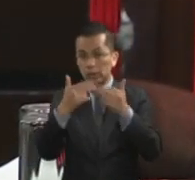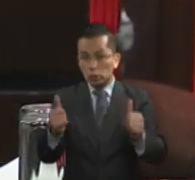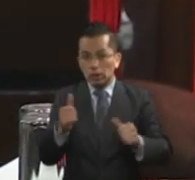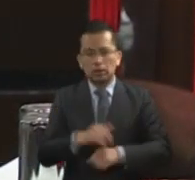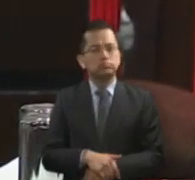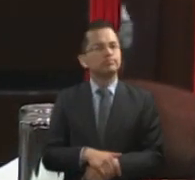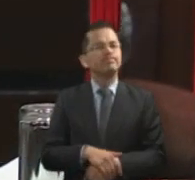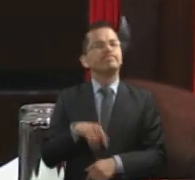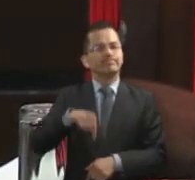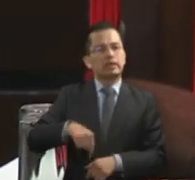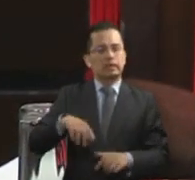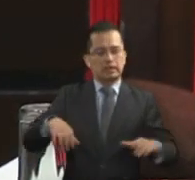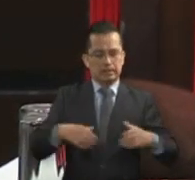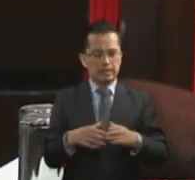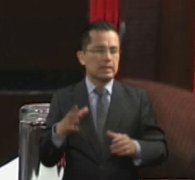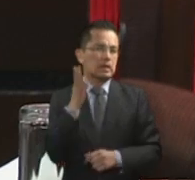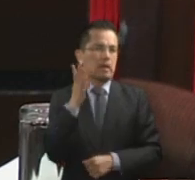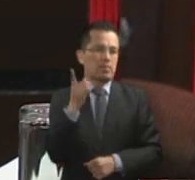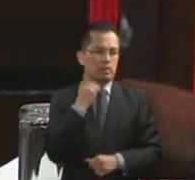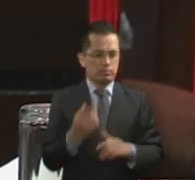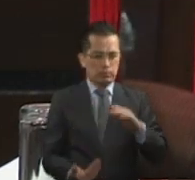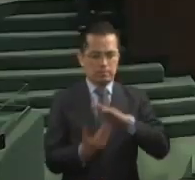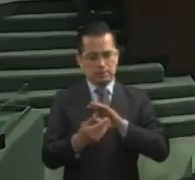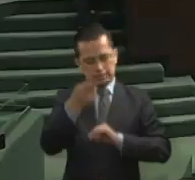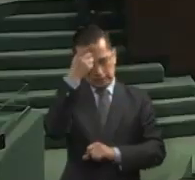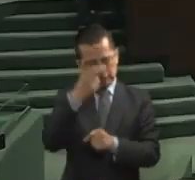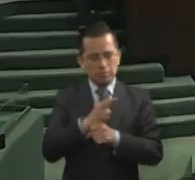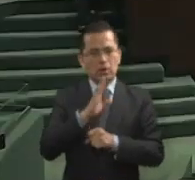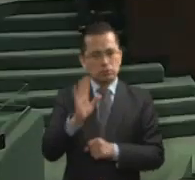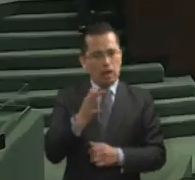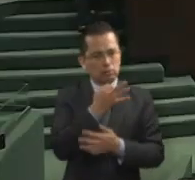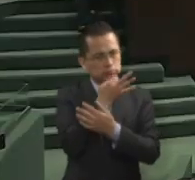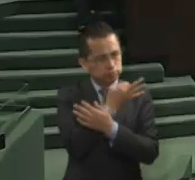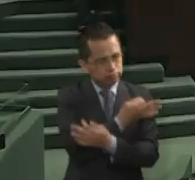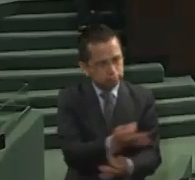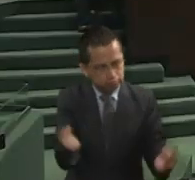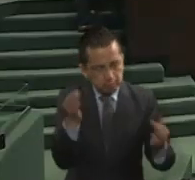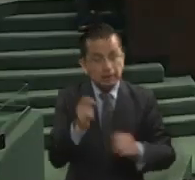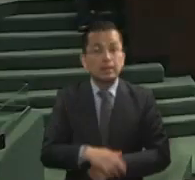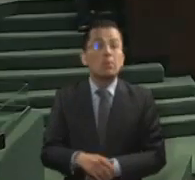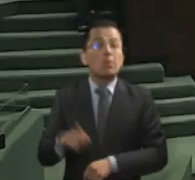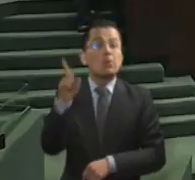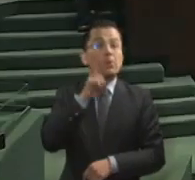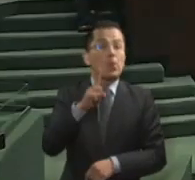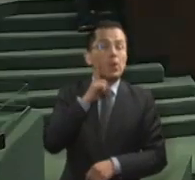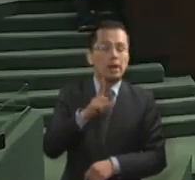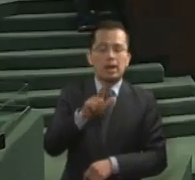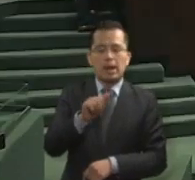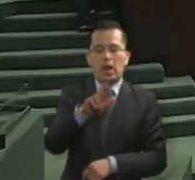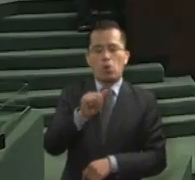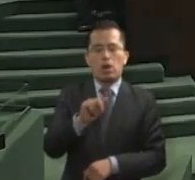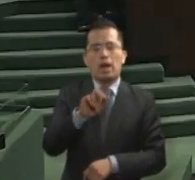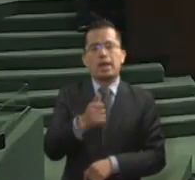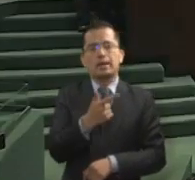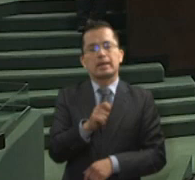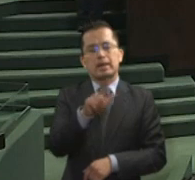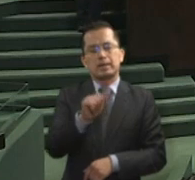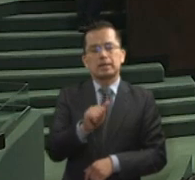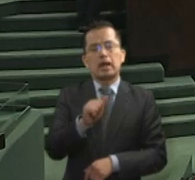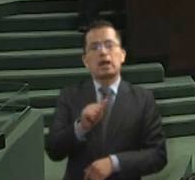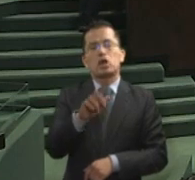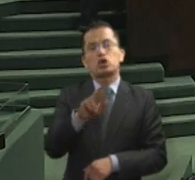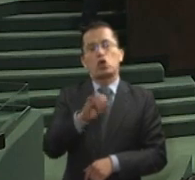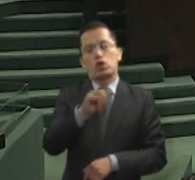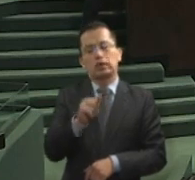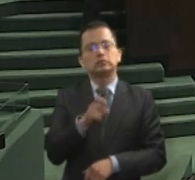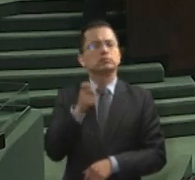de la Cámara de Diputados hizo un pronunciamiento al respecto. La diputada Laura Angélica Rojas Hernández, quien es presidenta de aquí de la